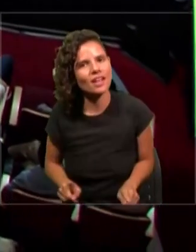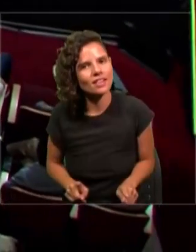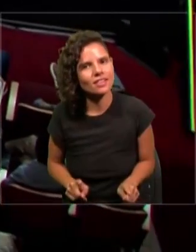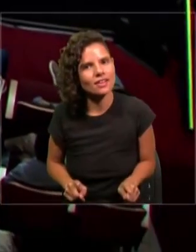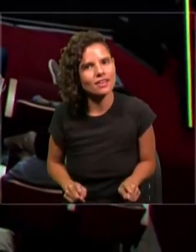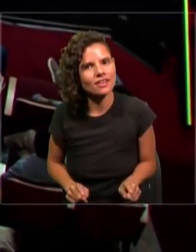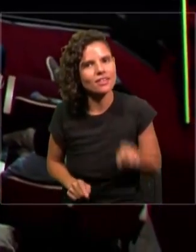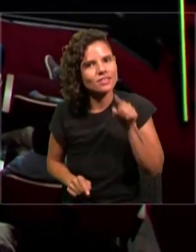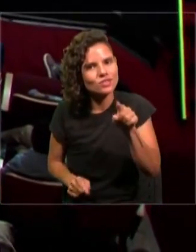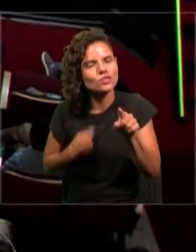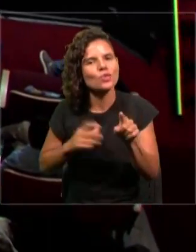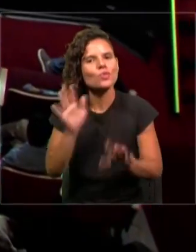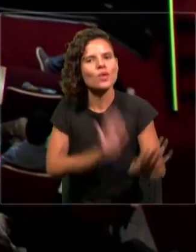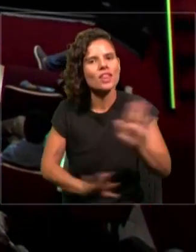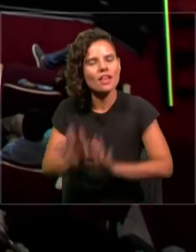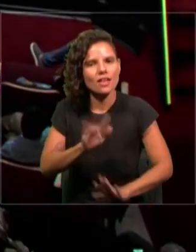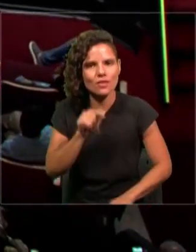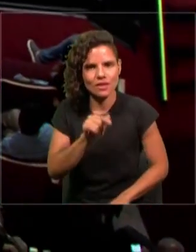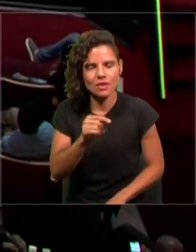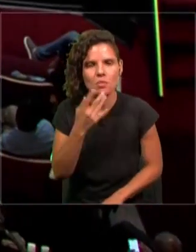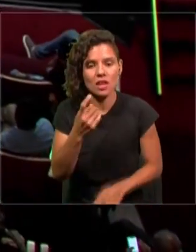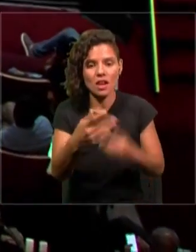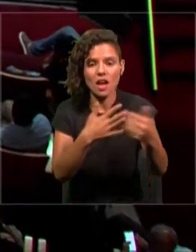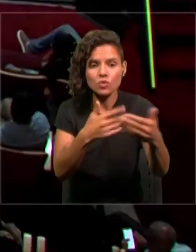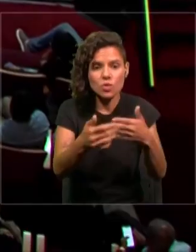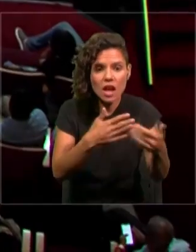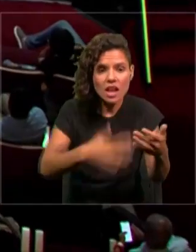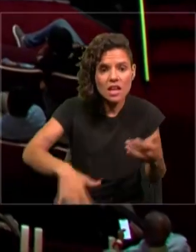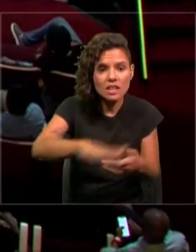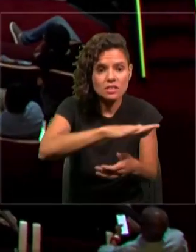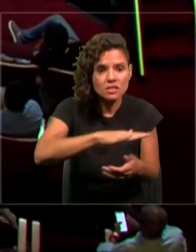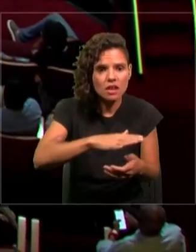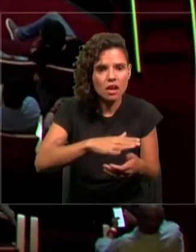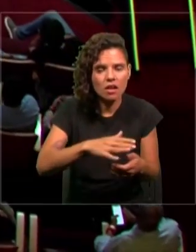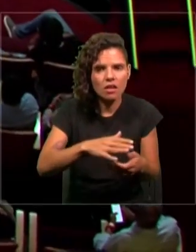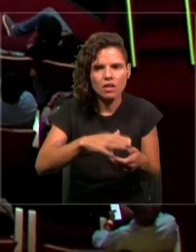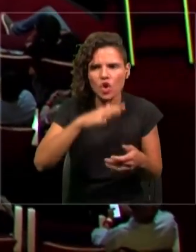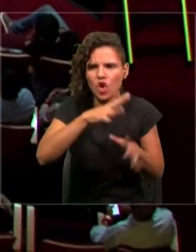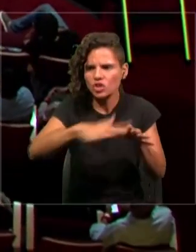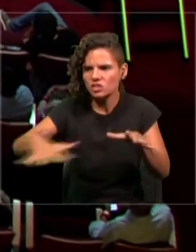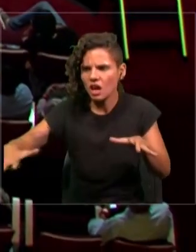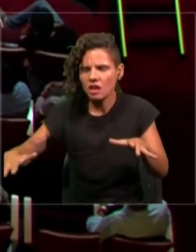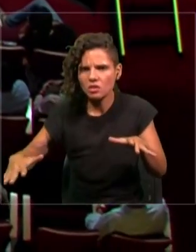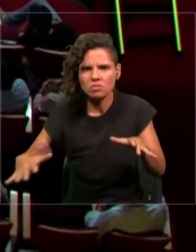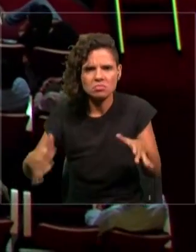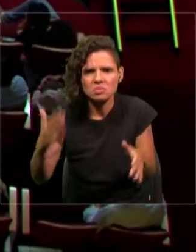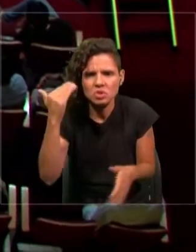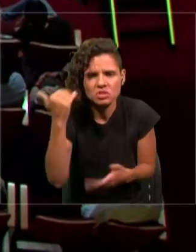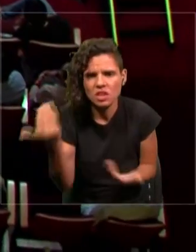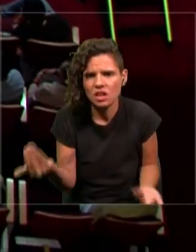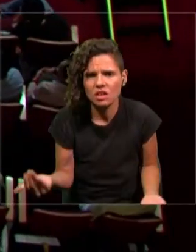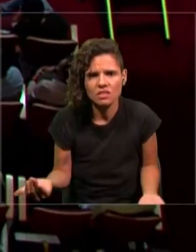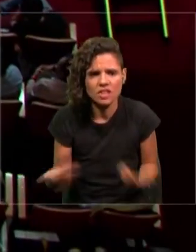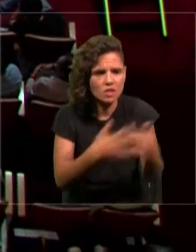qué inquietud. La naturaleza no sabe. El Océano Pacífico no sabe qué es el Océano Pacífico.